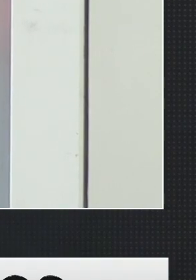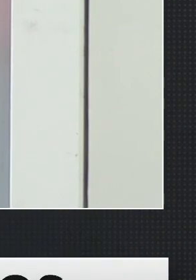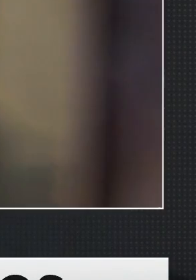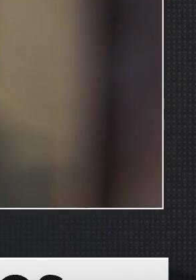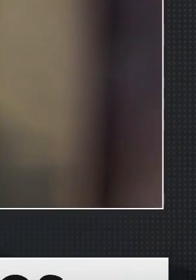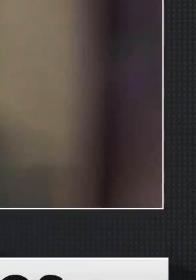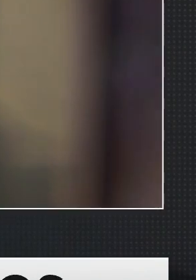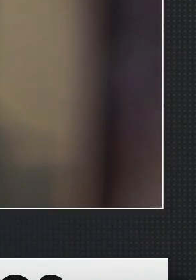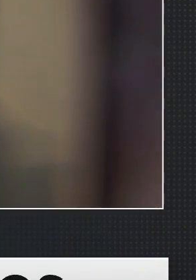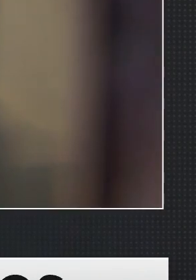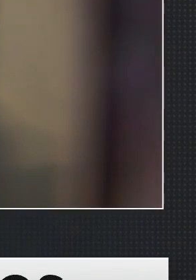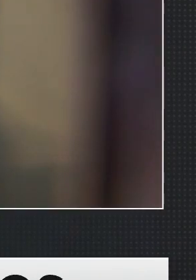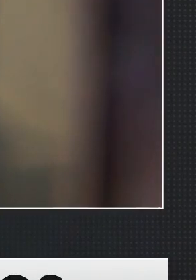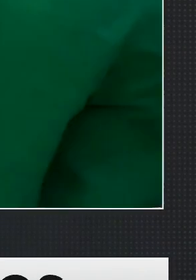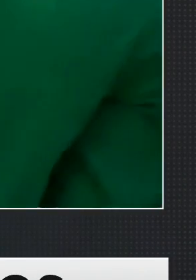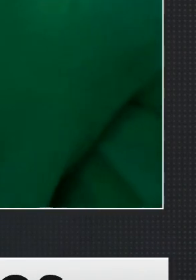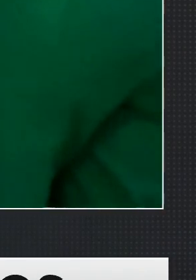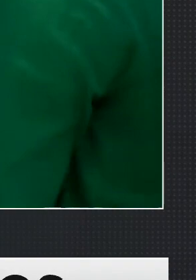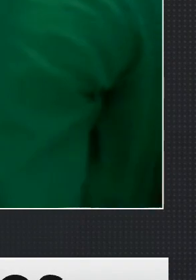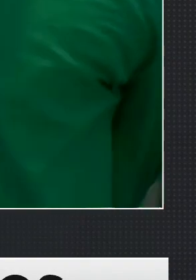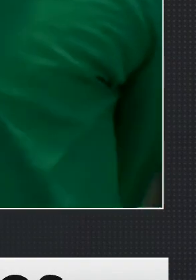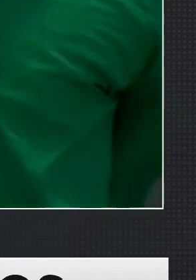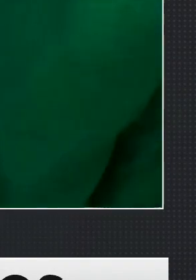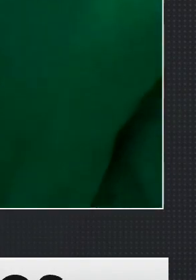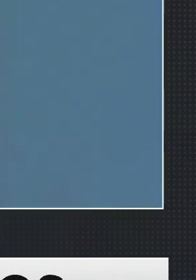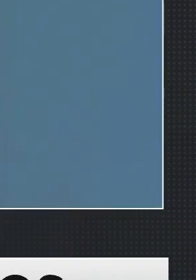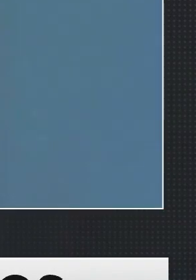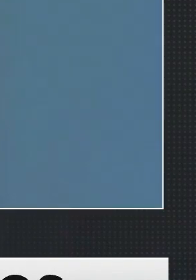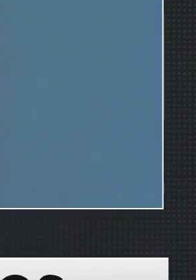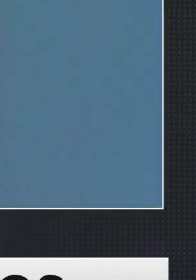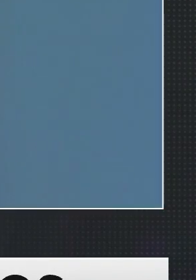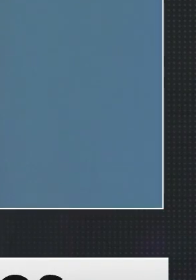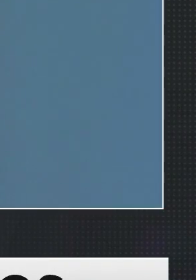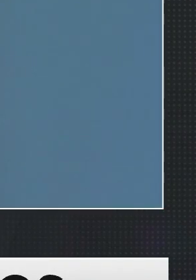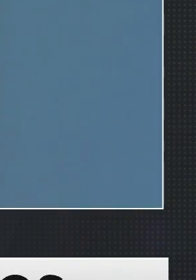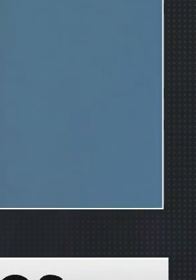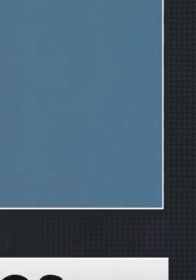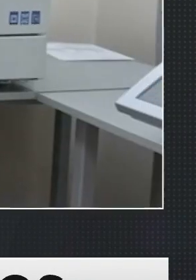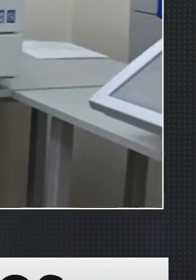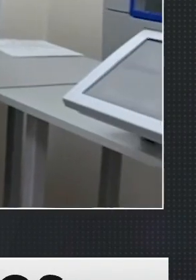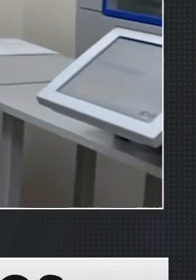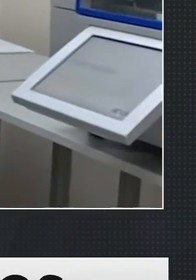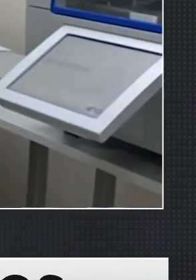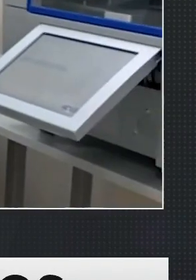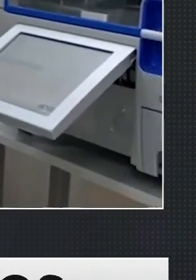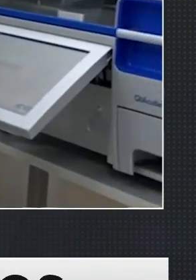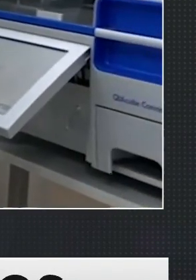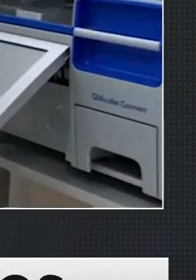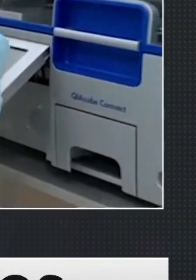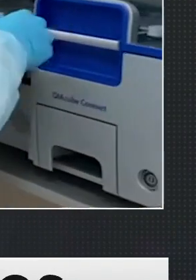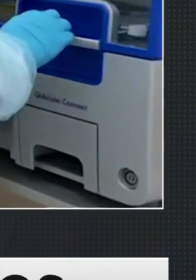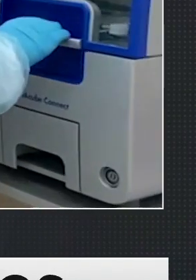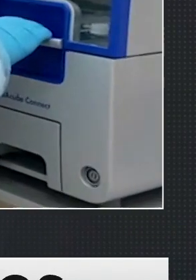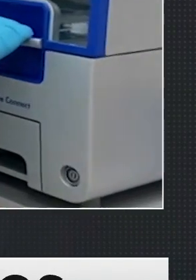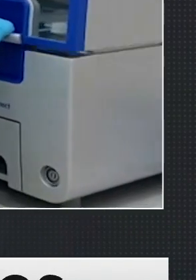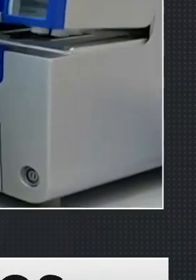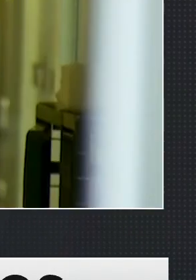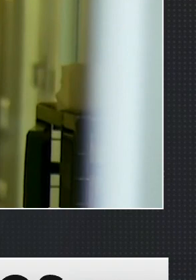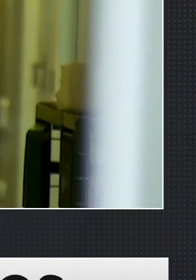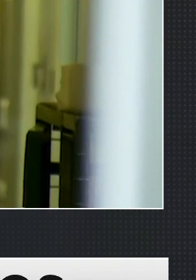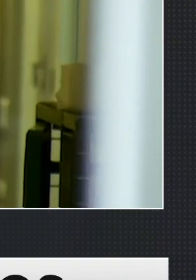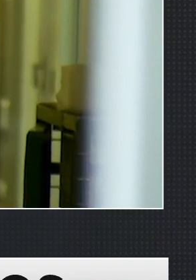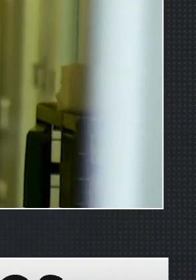3 pero recordemos que esto no es un reflejo necesariamente de la realidad sino que tiene que ver con la cantidad de inscripciones que se hacen en el registro civil